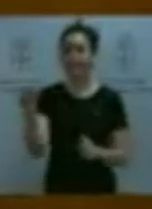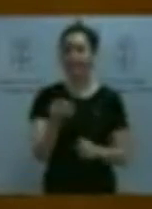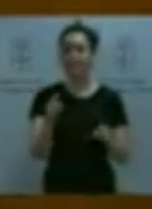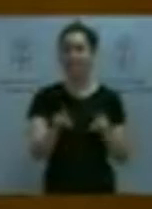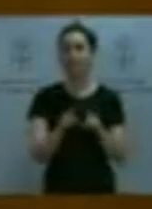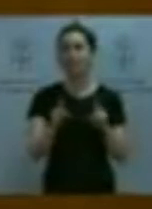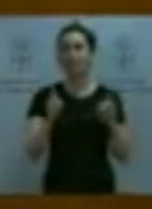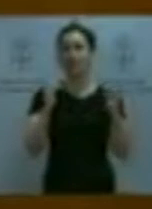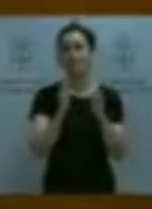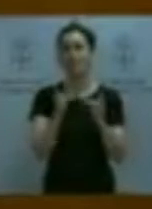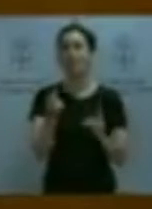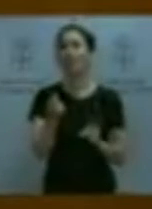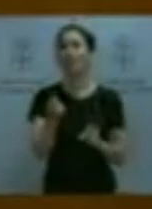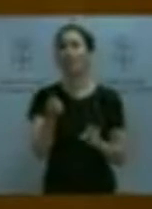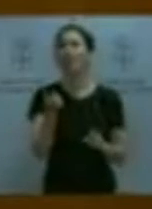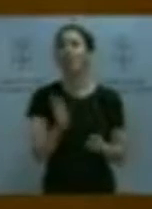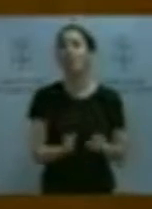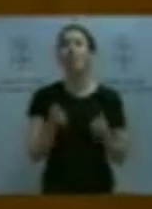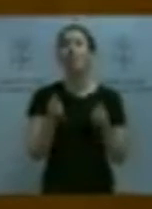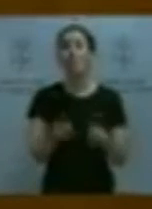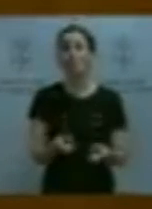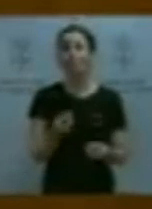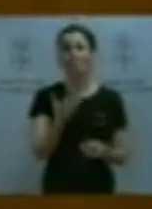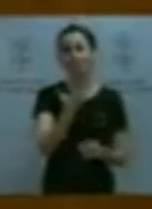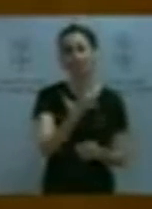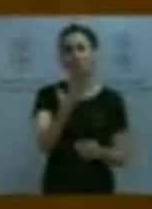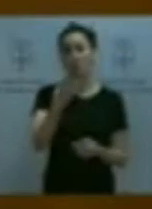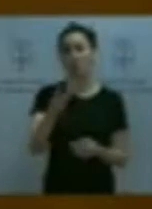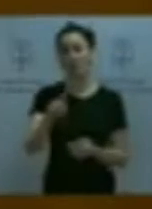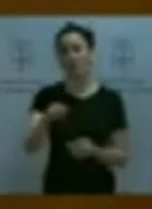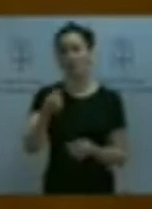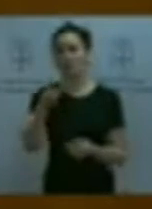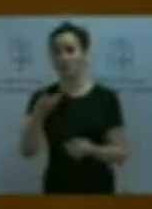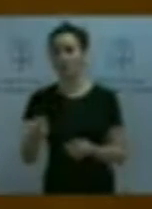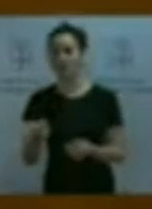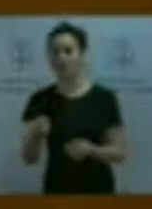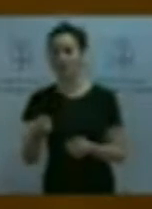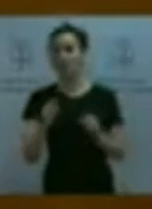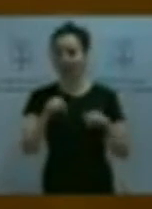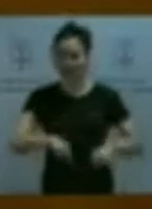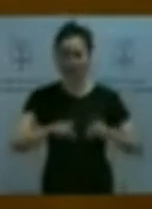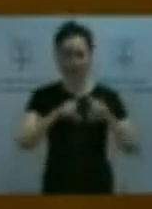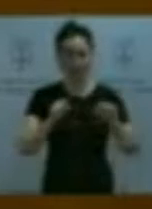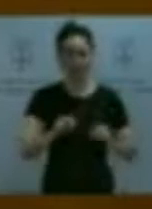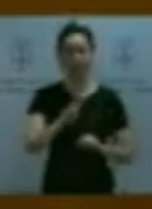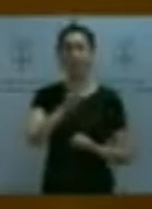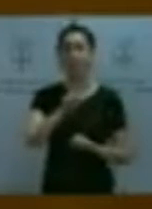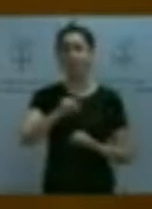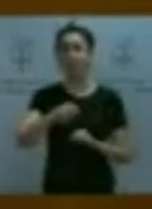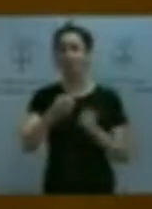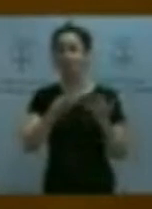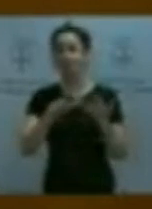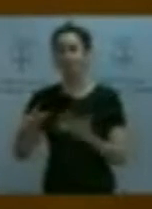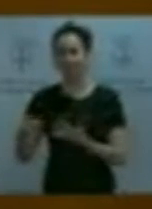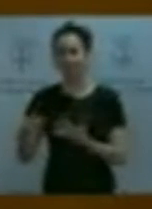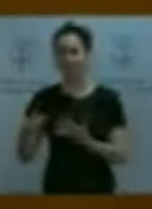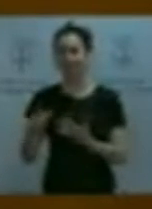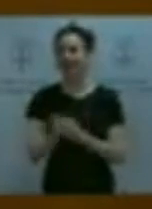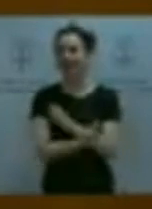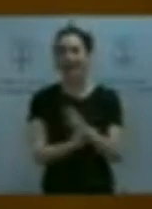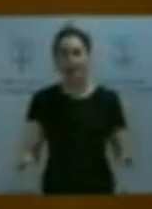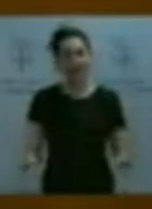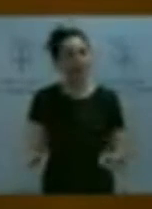es 53,31, la de Asturias es 21,83, la peor de las 17 comunidades autónomas y de Ceuta y Melilla. 21,83.